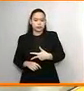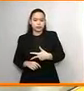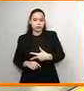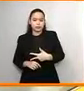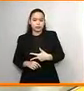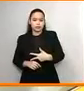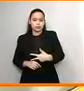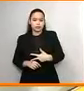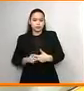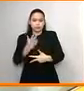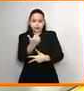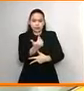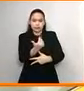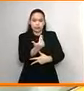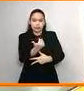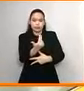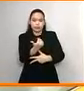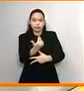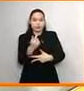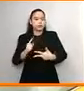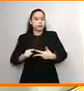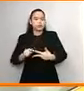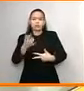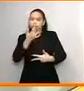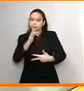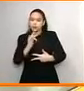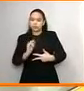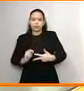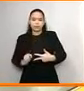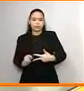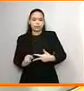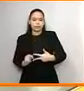es el 13, segundo número suerte.